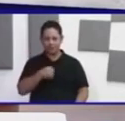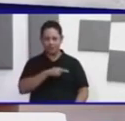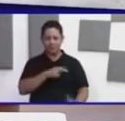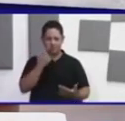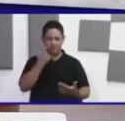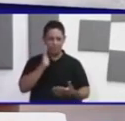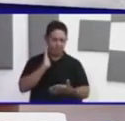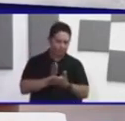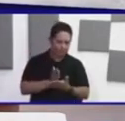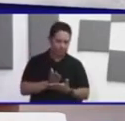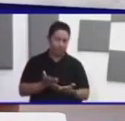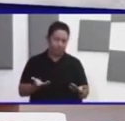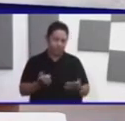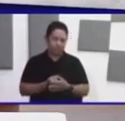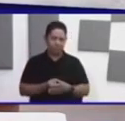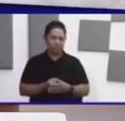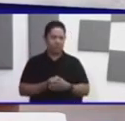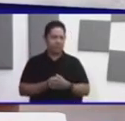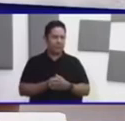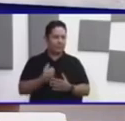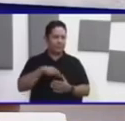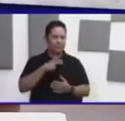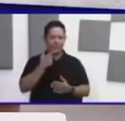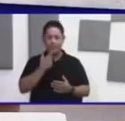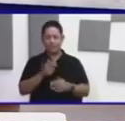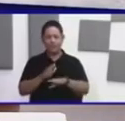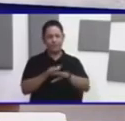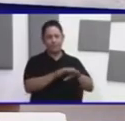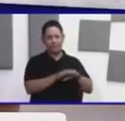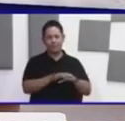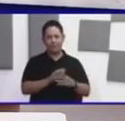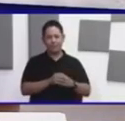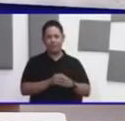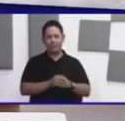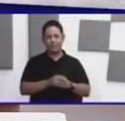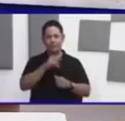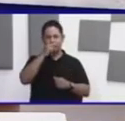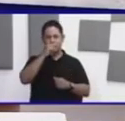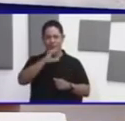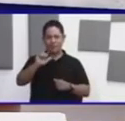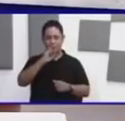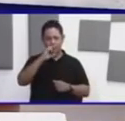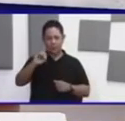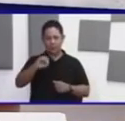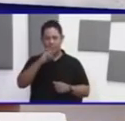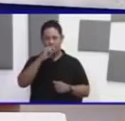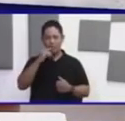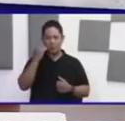situación que entre todo lo malo nos complace, que el niño de la compañera de salud pues